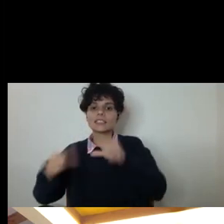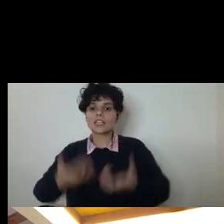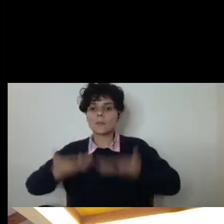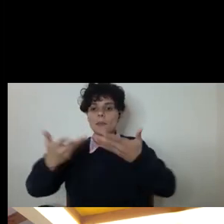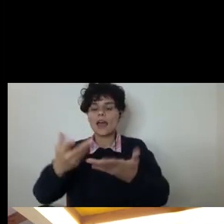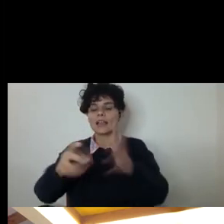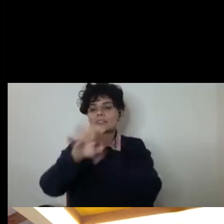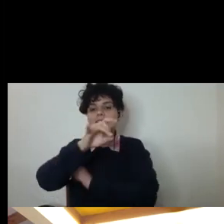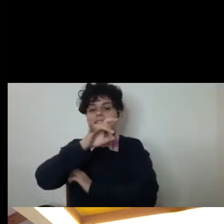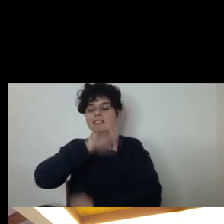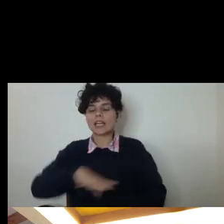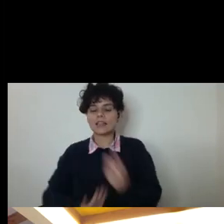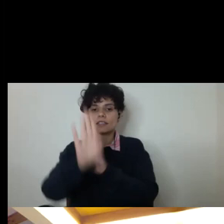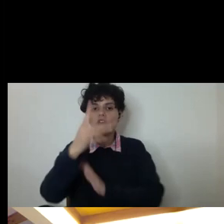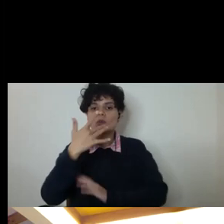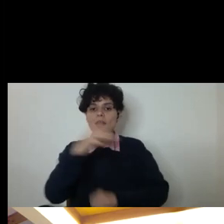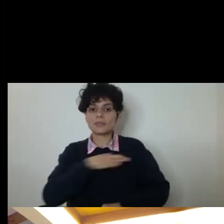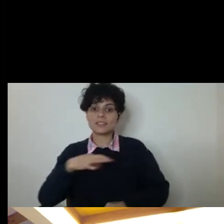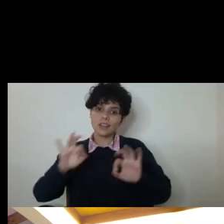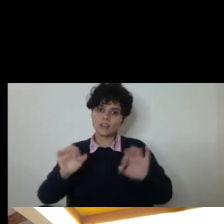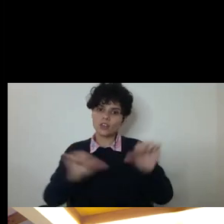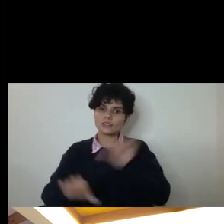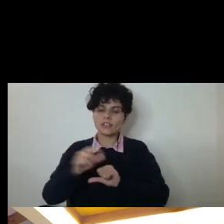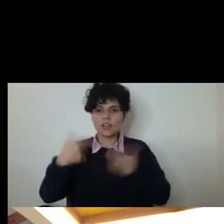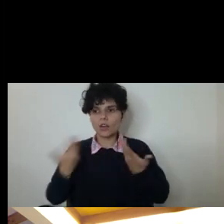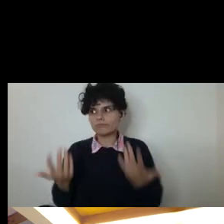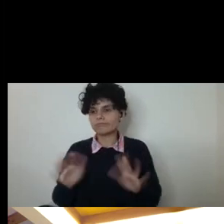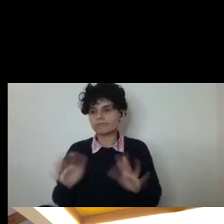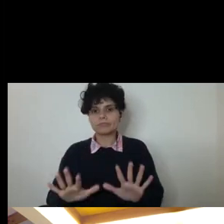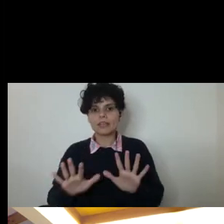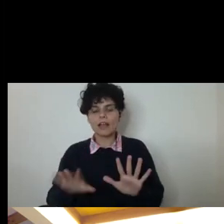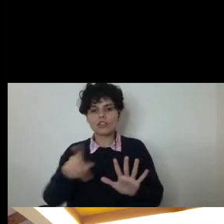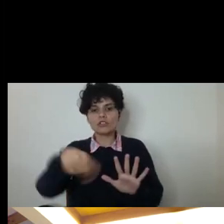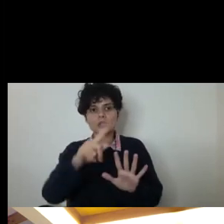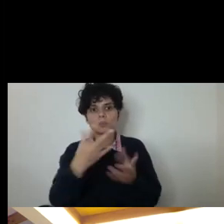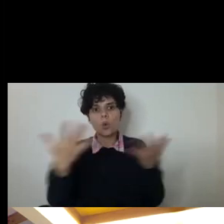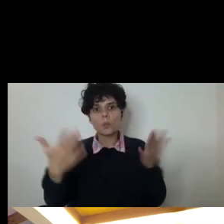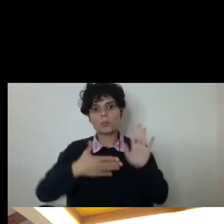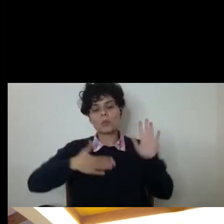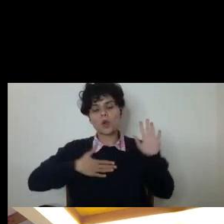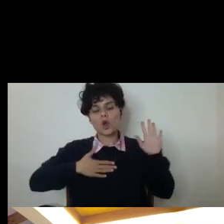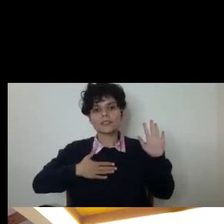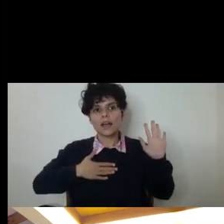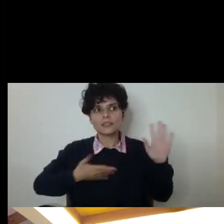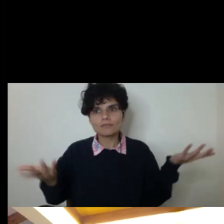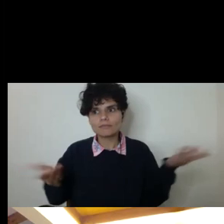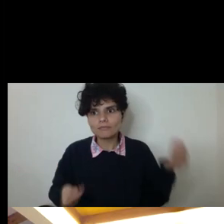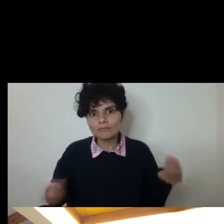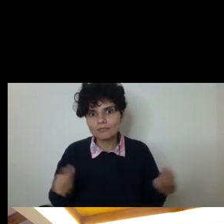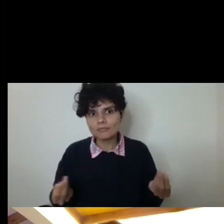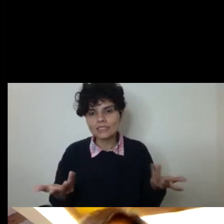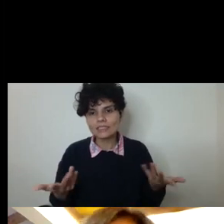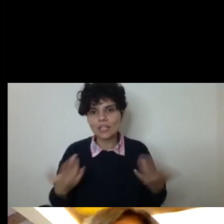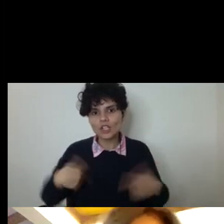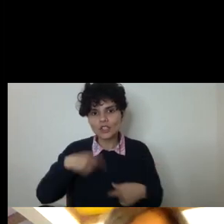en la generación del Ministerio de Ciencia, que todavía estamos esperando que cumplan las promesas que todos nosotros estábamos